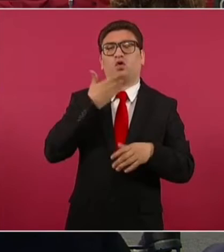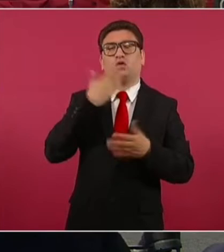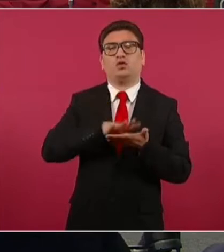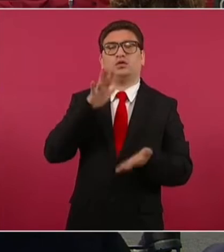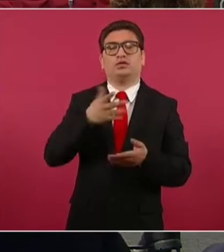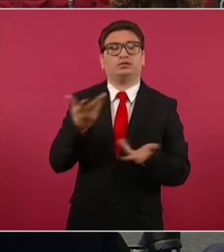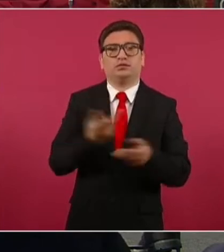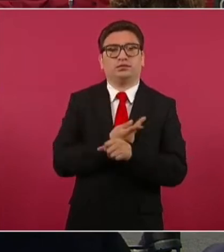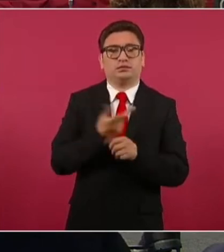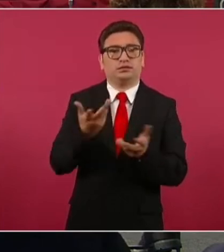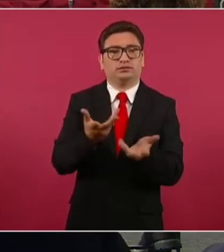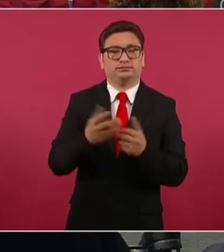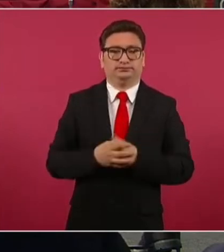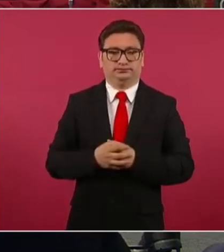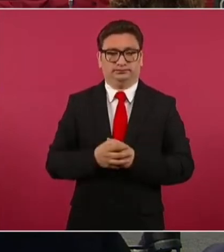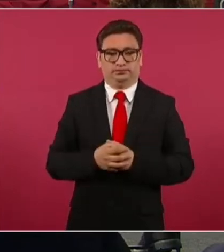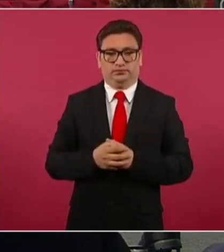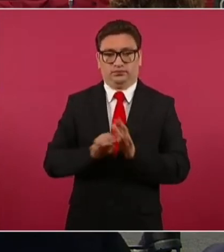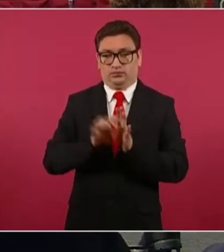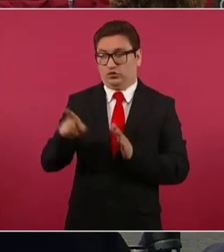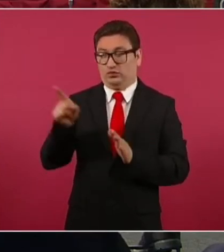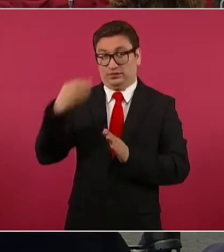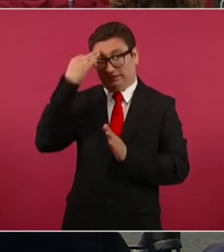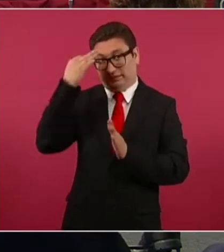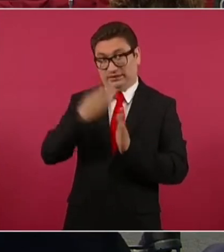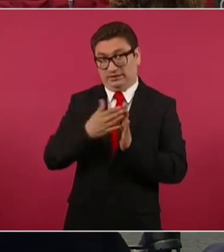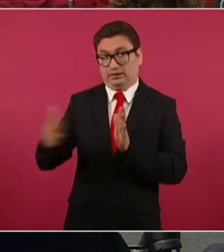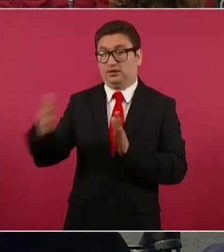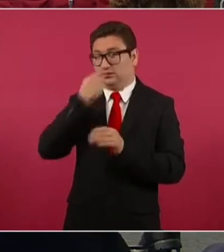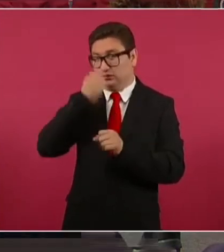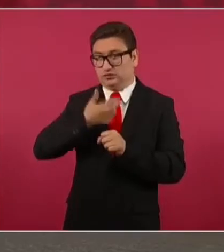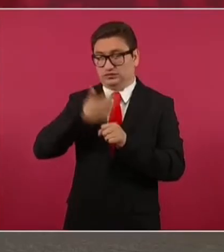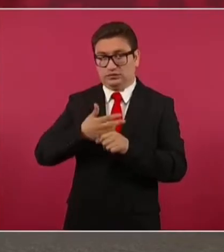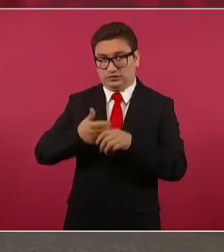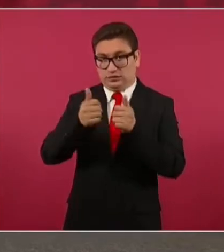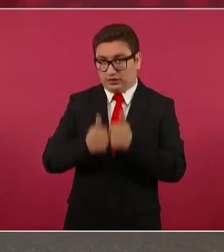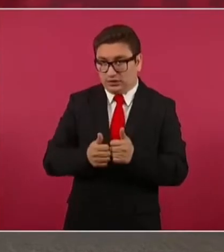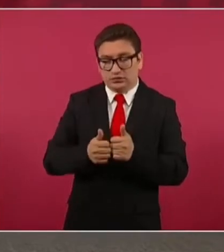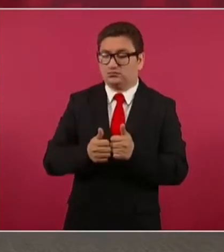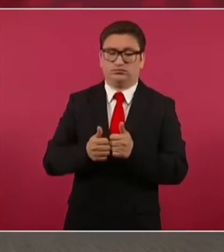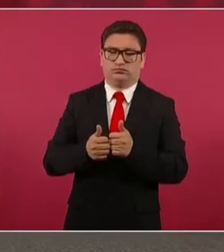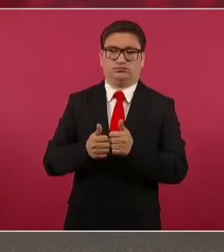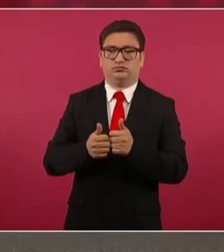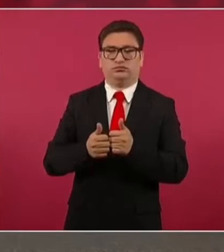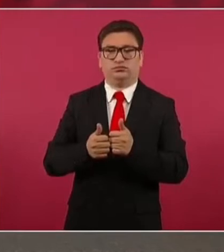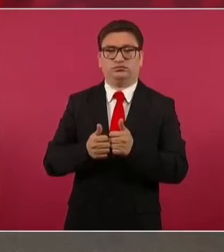hace es que si ya llevan algún tiempo en una secretaría, se les